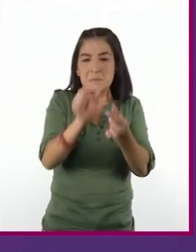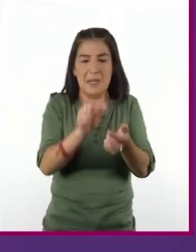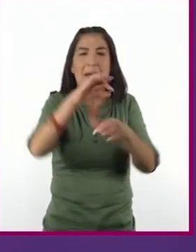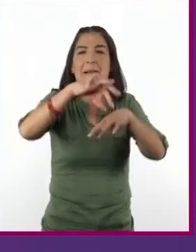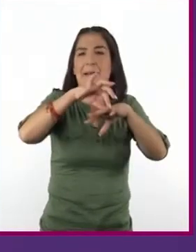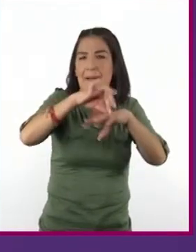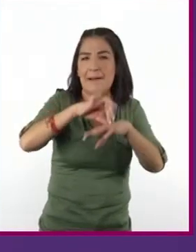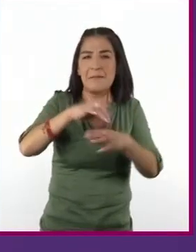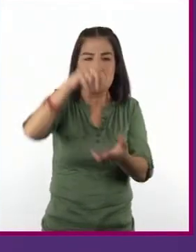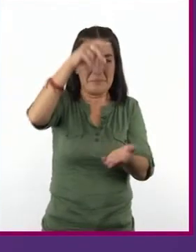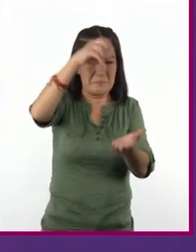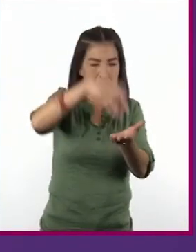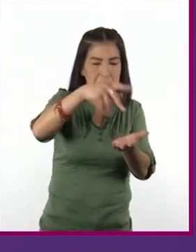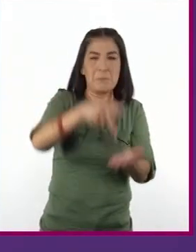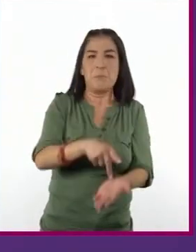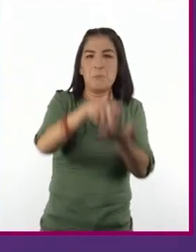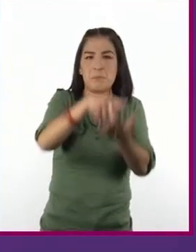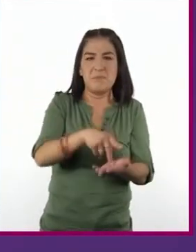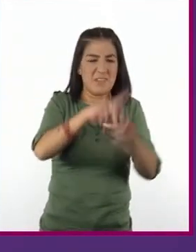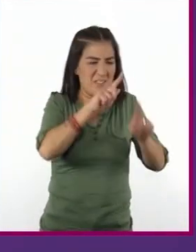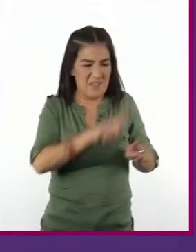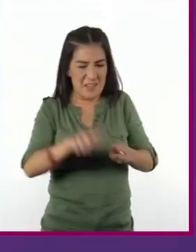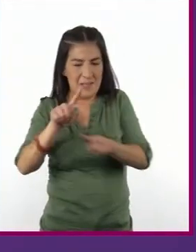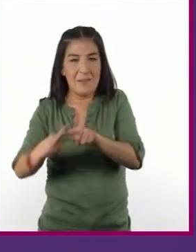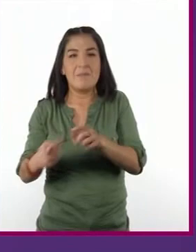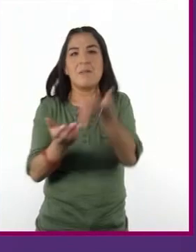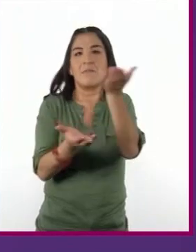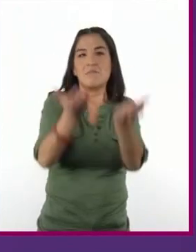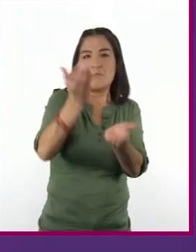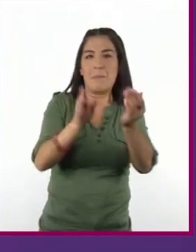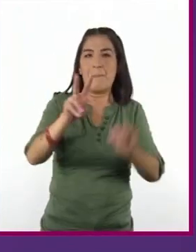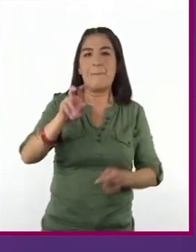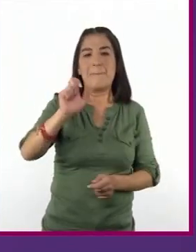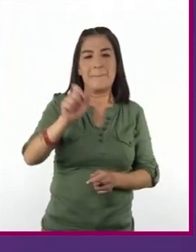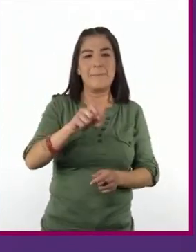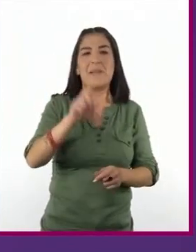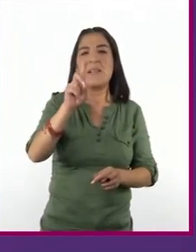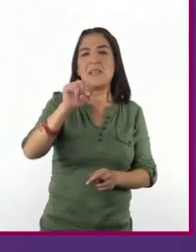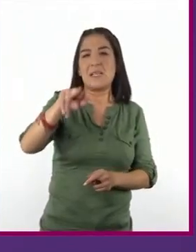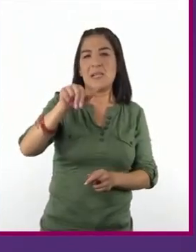etc., se utilizan distintos aparatos como la báscula y el dinamómetro?